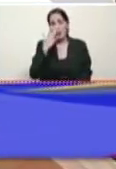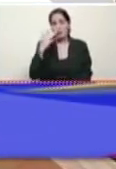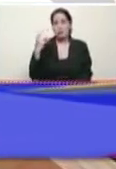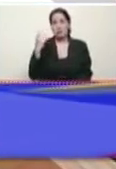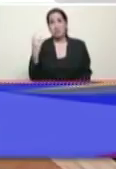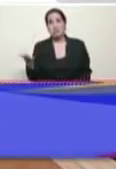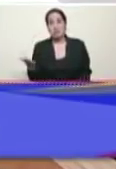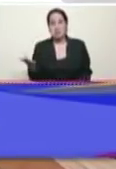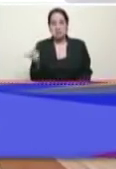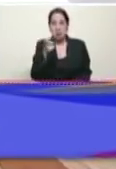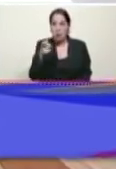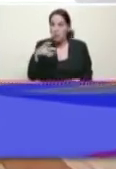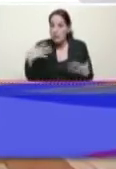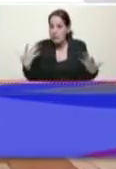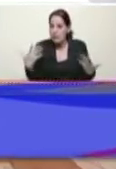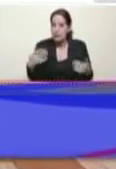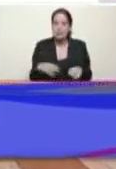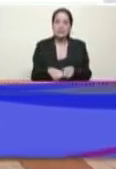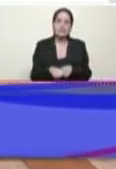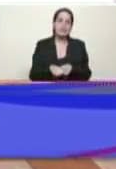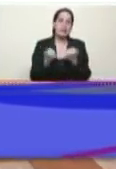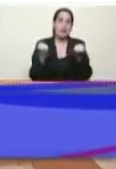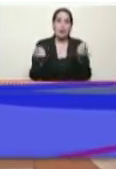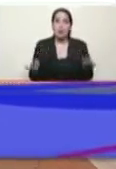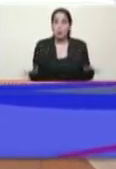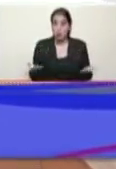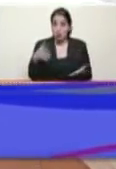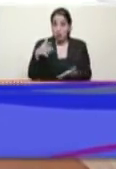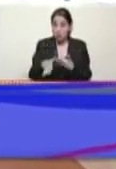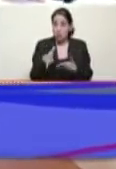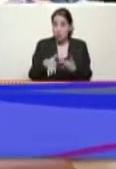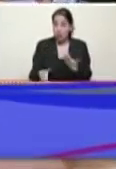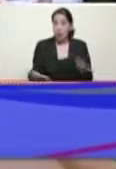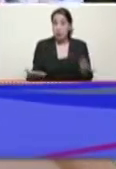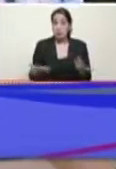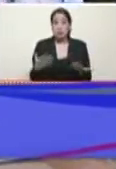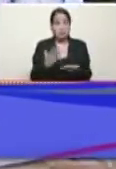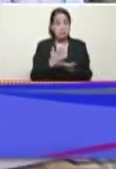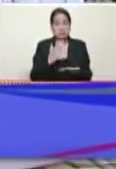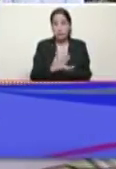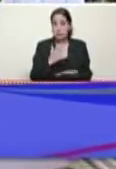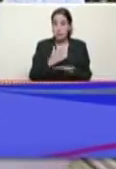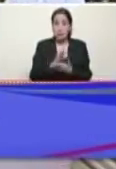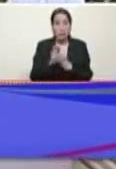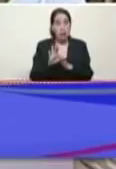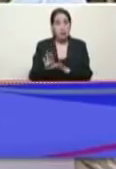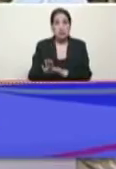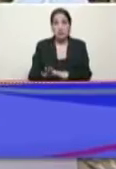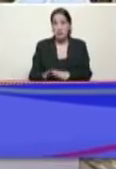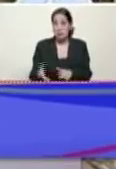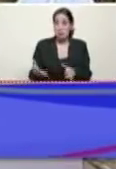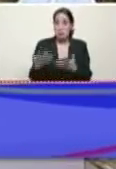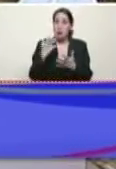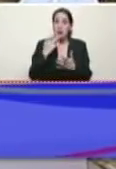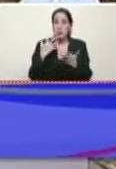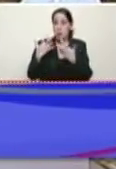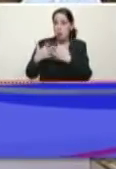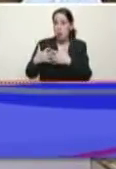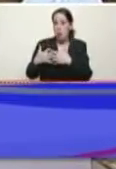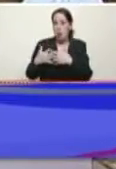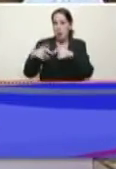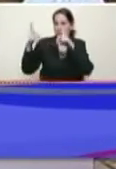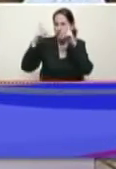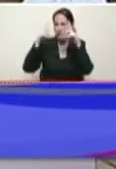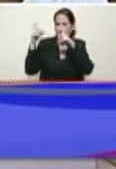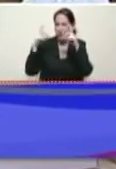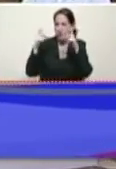a buscar, está dañado. ¿No te pasa? Eso pasa. Tú descuidas una máquina de fotografía, la descuidas,